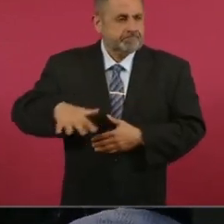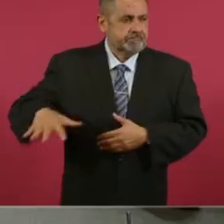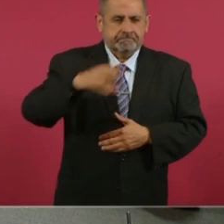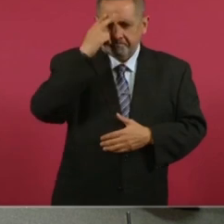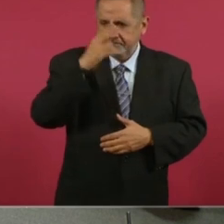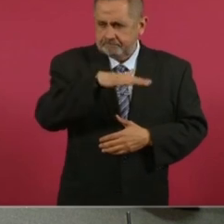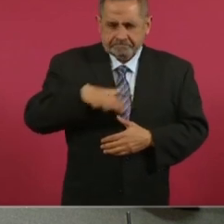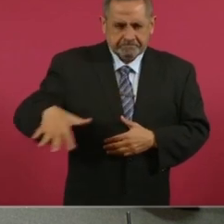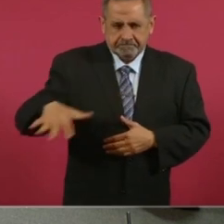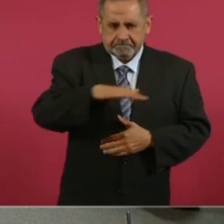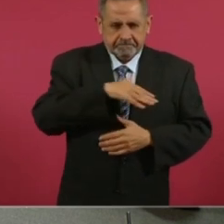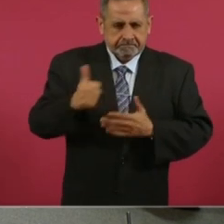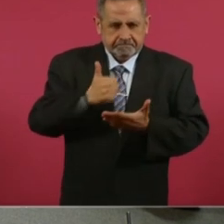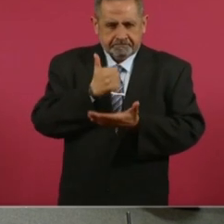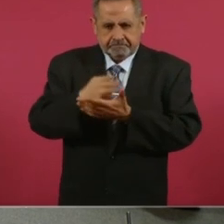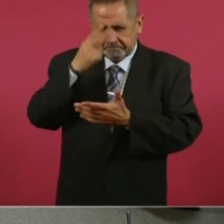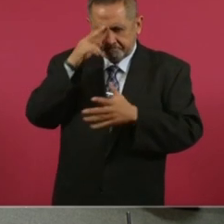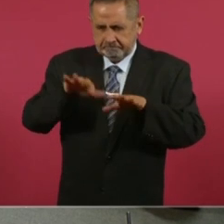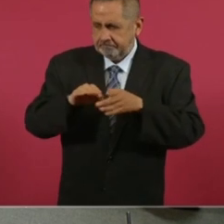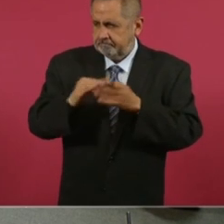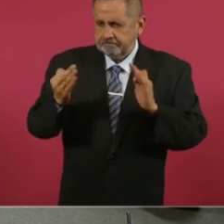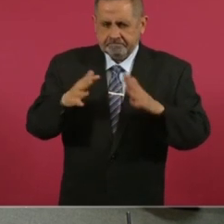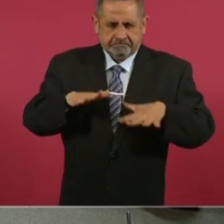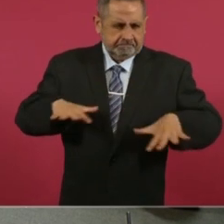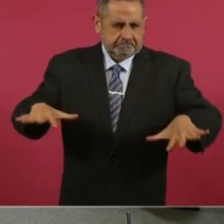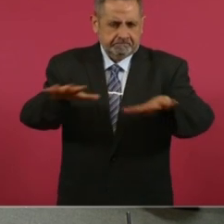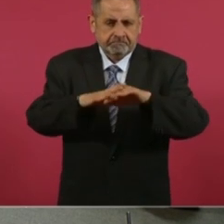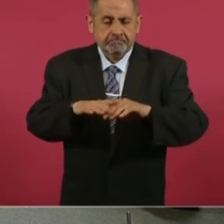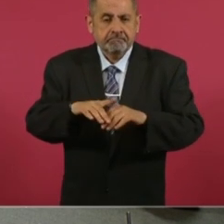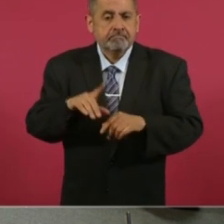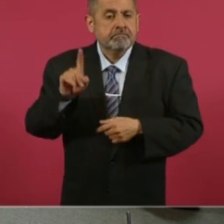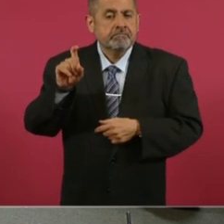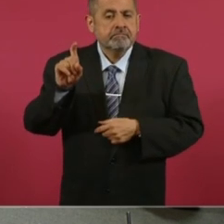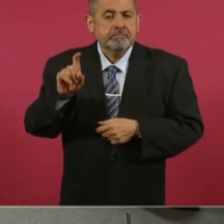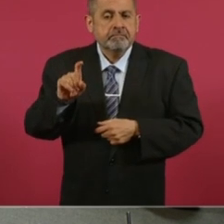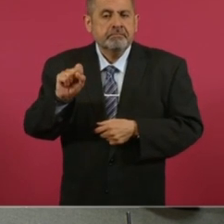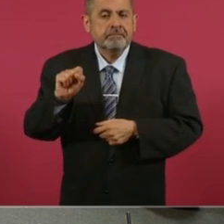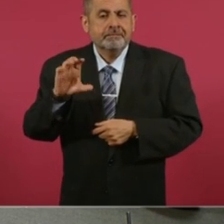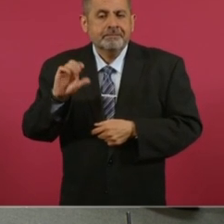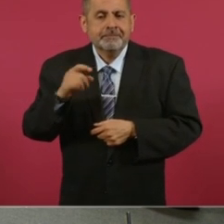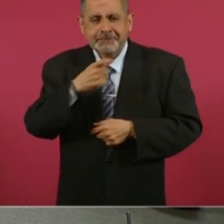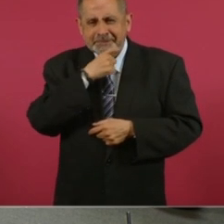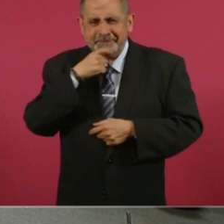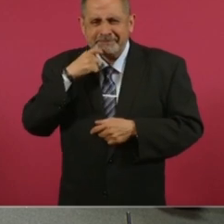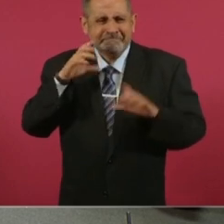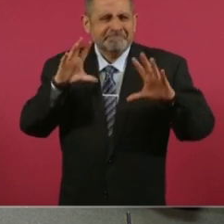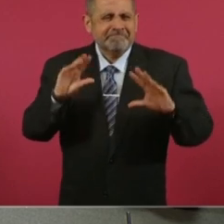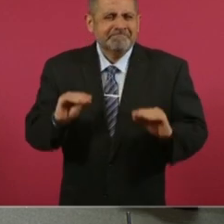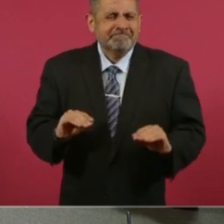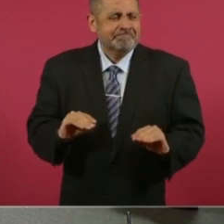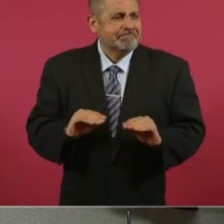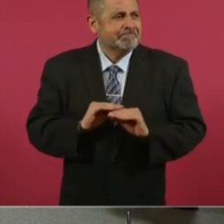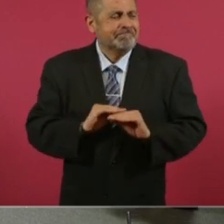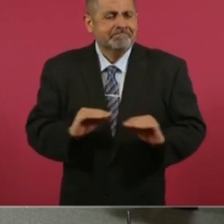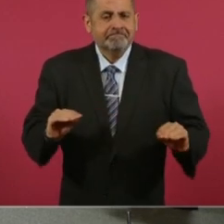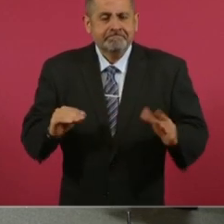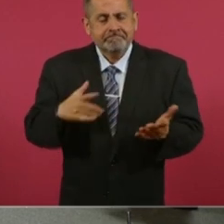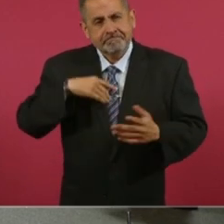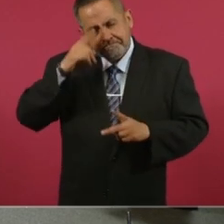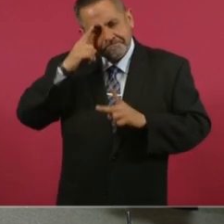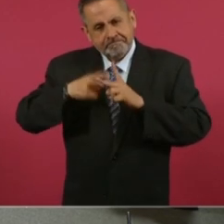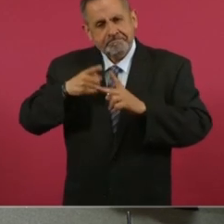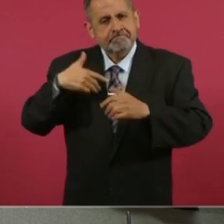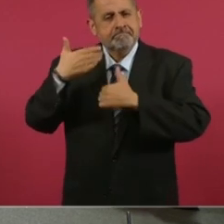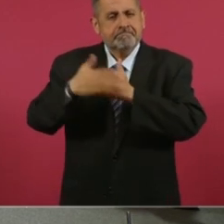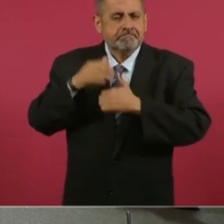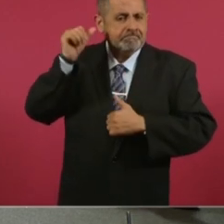está sufriéndose una sequía muy severa y se espera que, de acuerdo con las proyecciones que se tienen, que entre